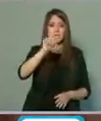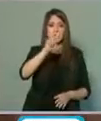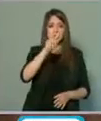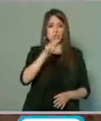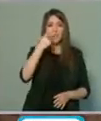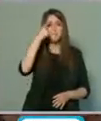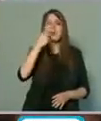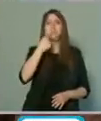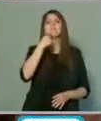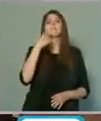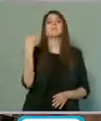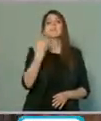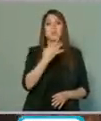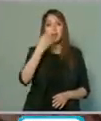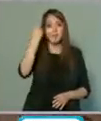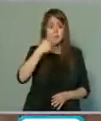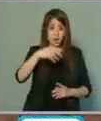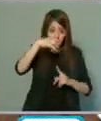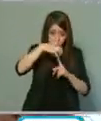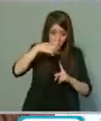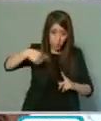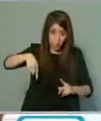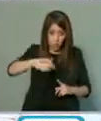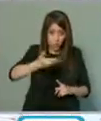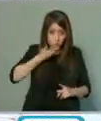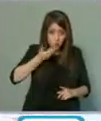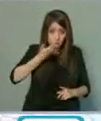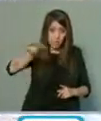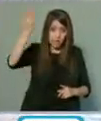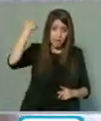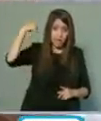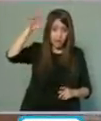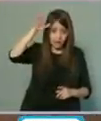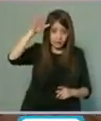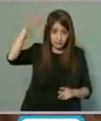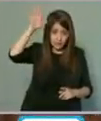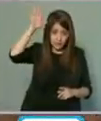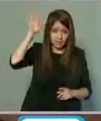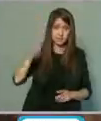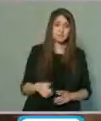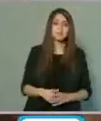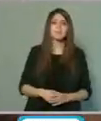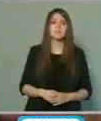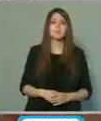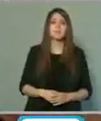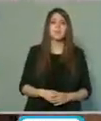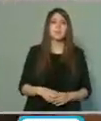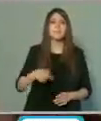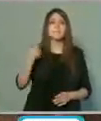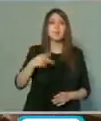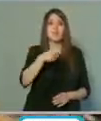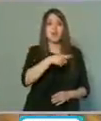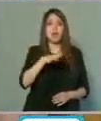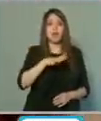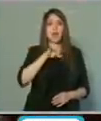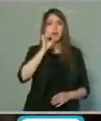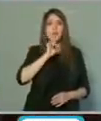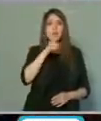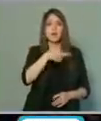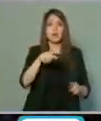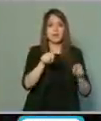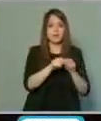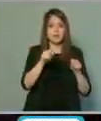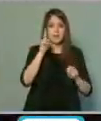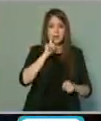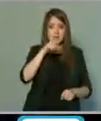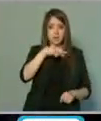sabor. Pero con los honguitos que son muy tradicionales de los aztecas, ¿no? Sí. Miren, acá está la tía. ¿Usted es